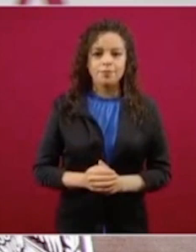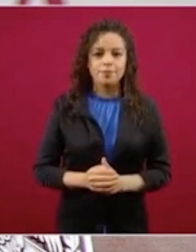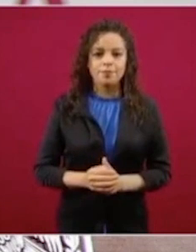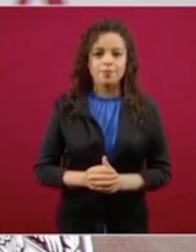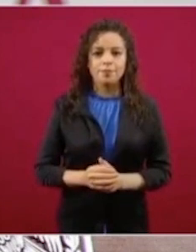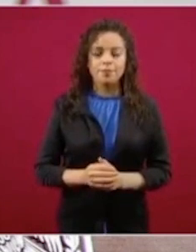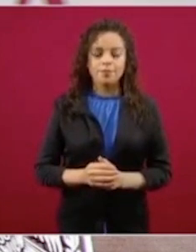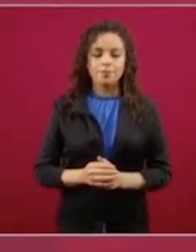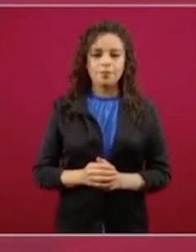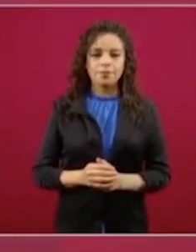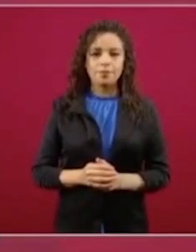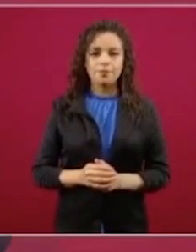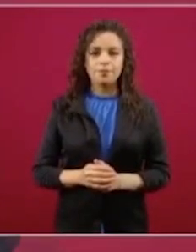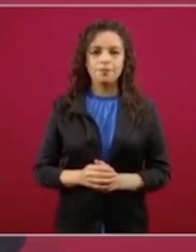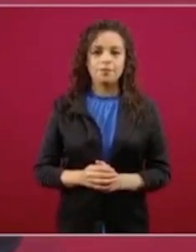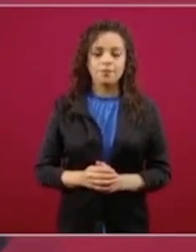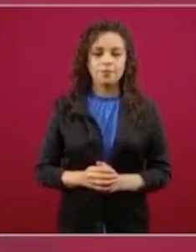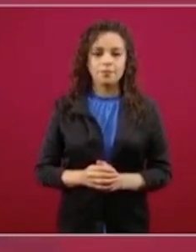uso